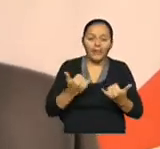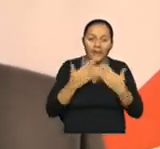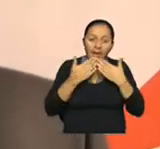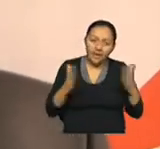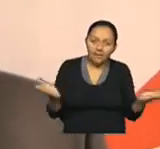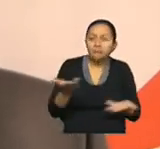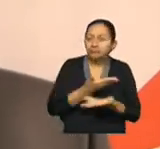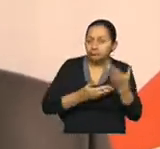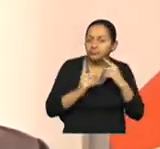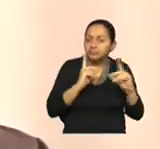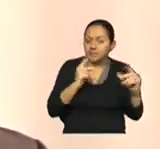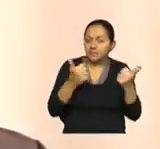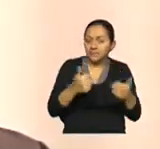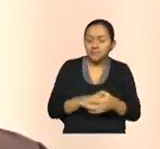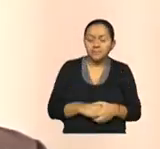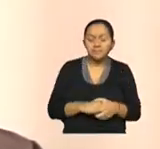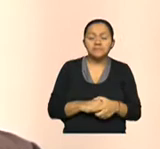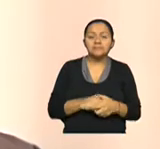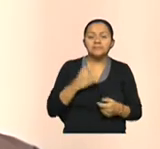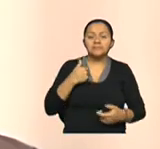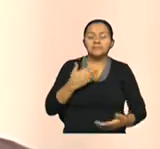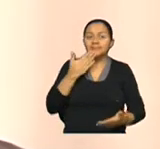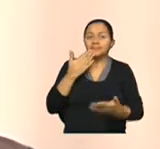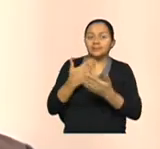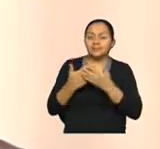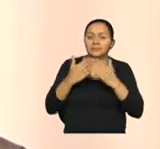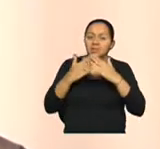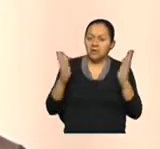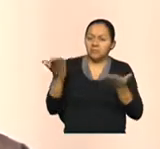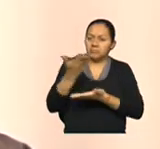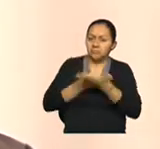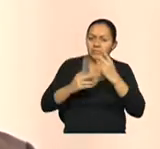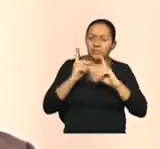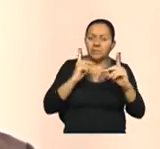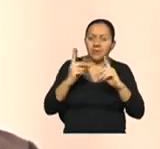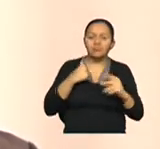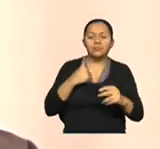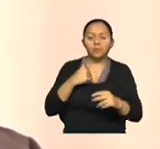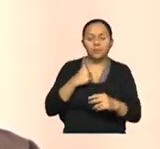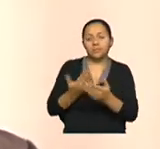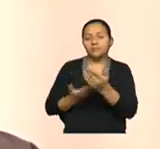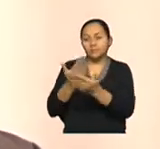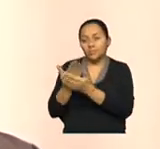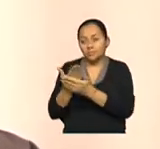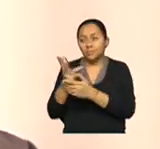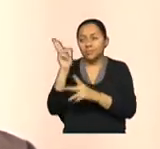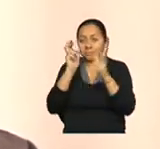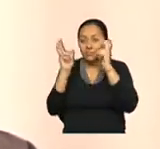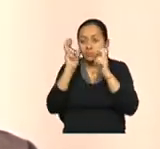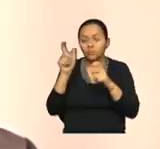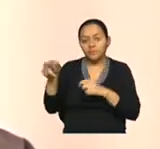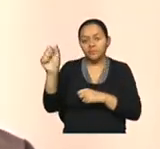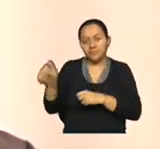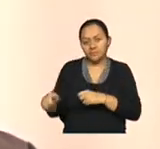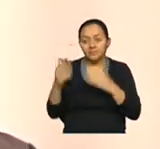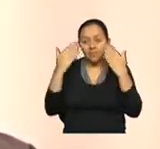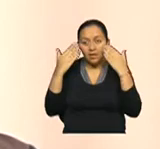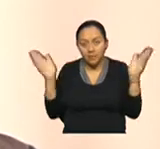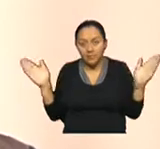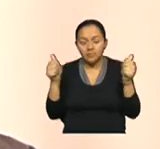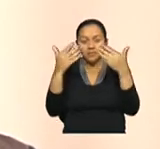cubrir las necesidades del país. Agradecerle, ¿no?, la apertura al diálogo, a escuchar nuestras inquietudes y sobre todo, pues, lo más importante,